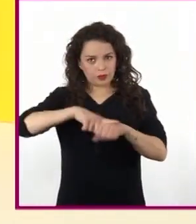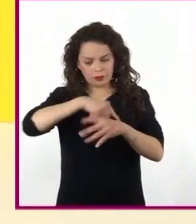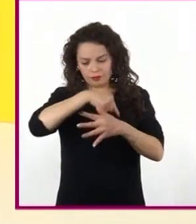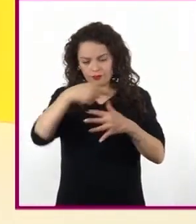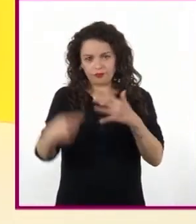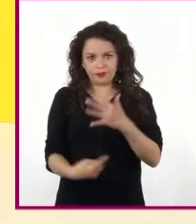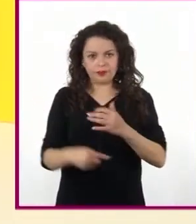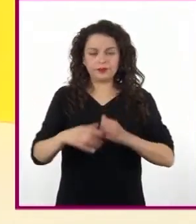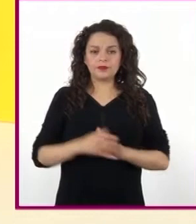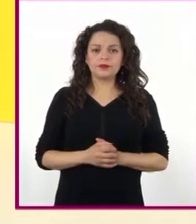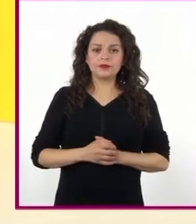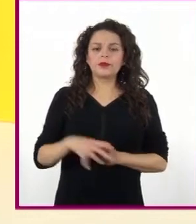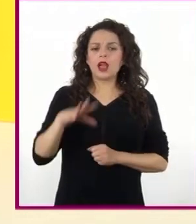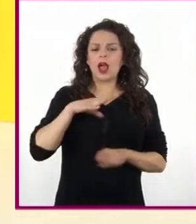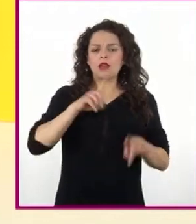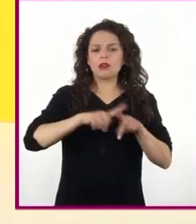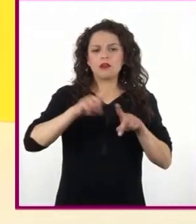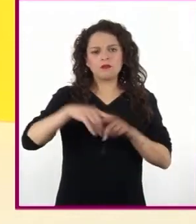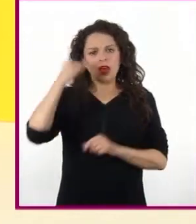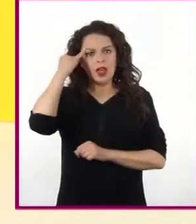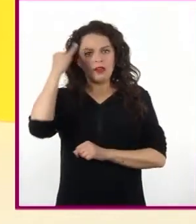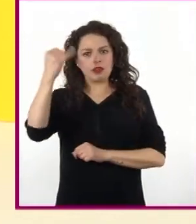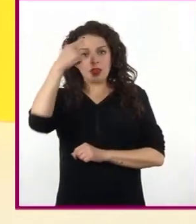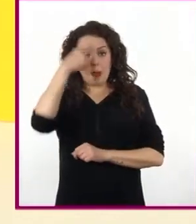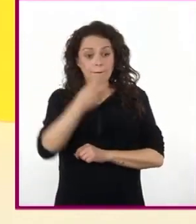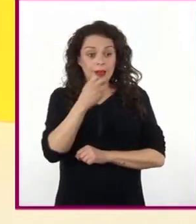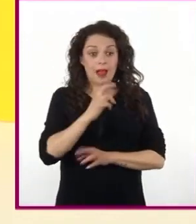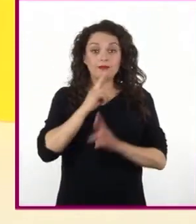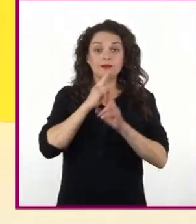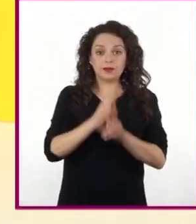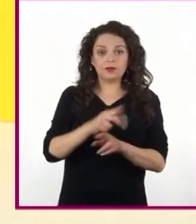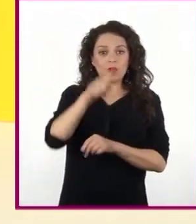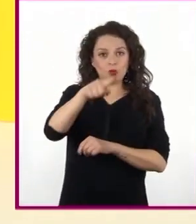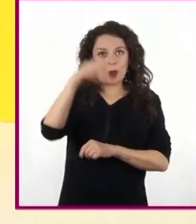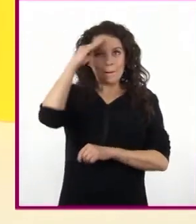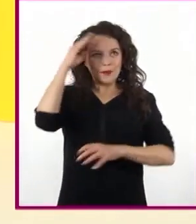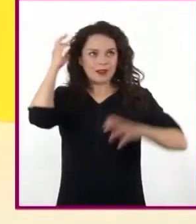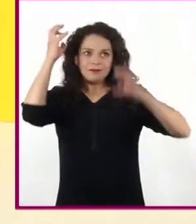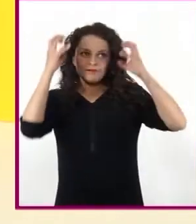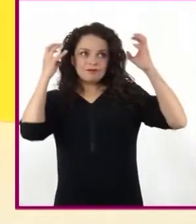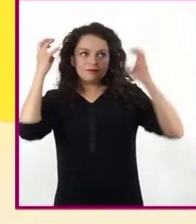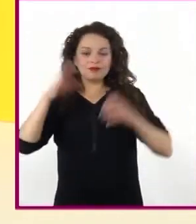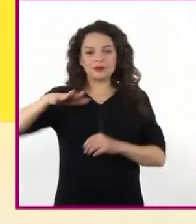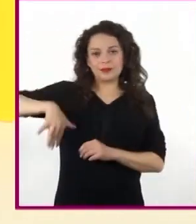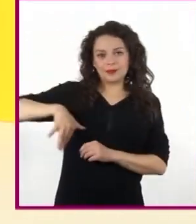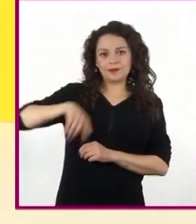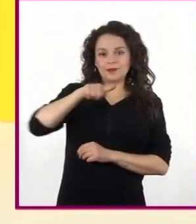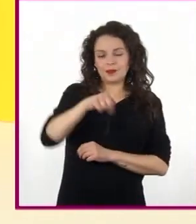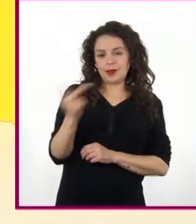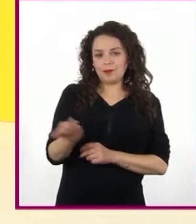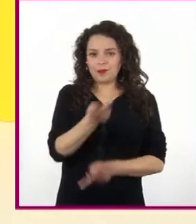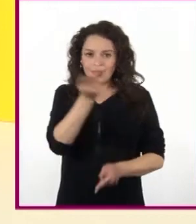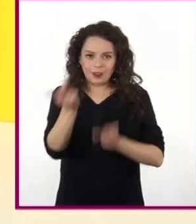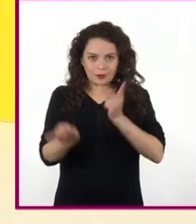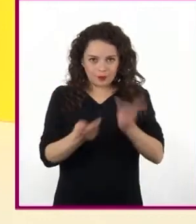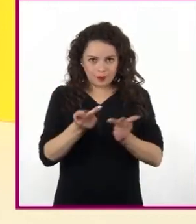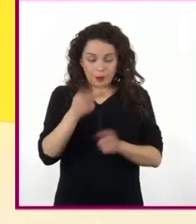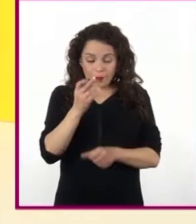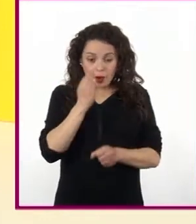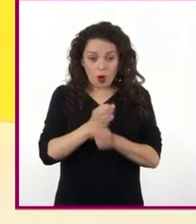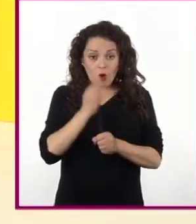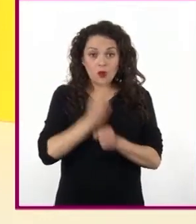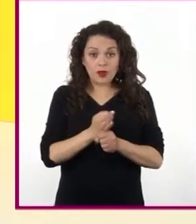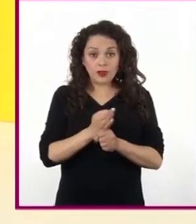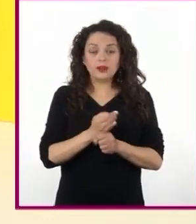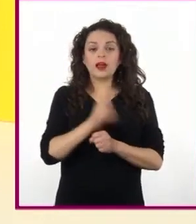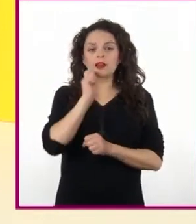se comentarán diversas ideas para complementar las respuestas que hayan pensado a las preguntas que se plantearon, pero ahora considerando